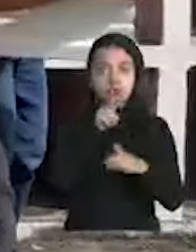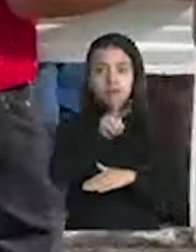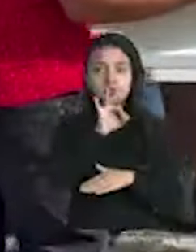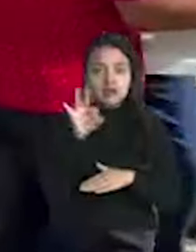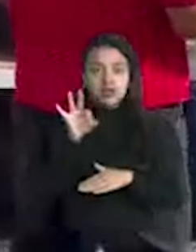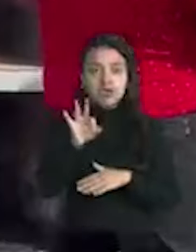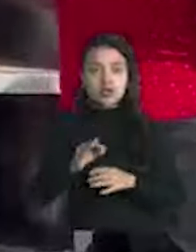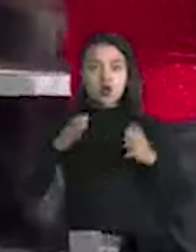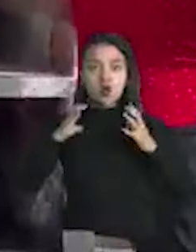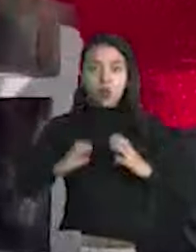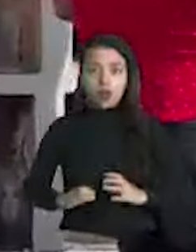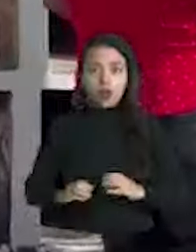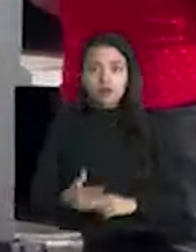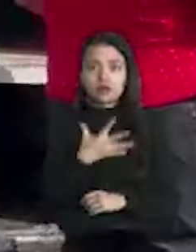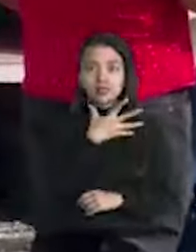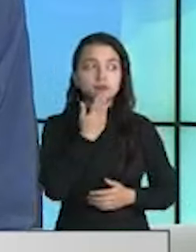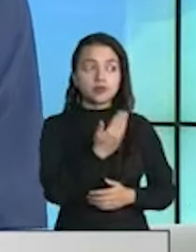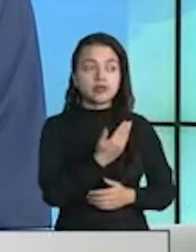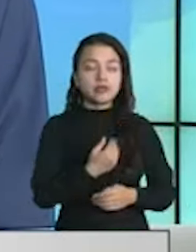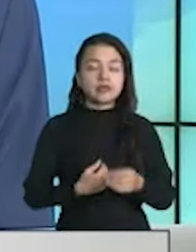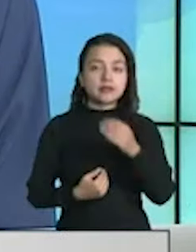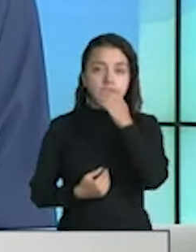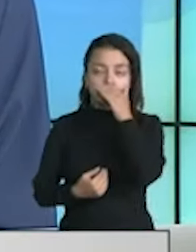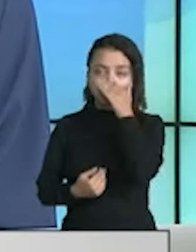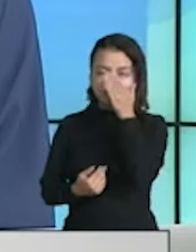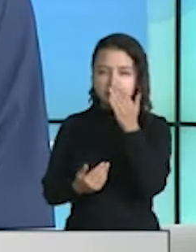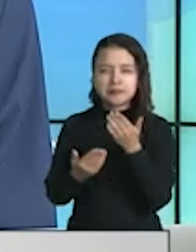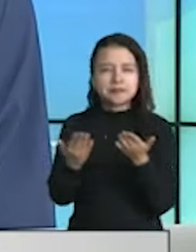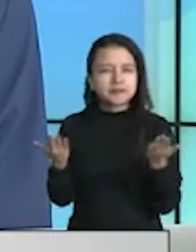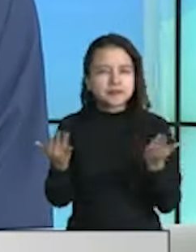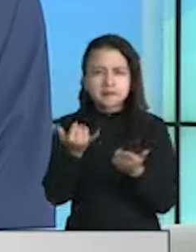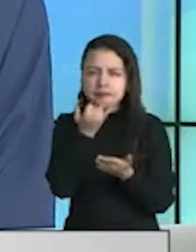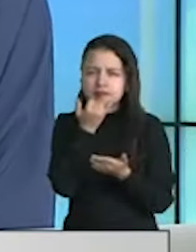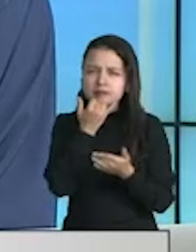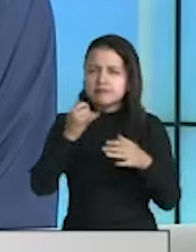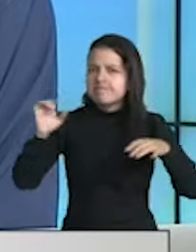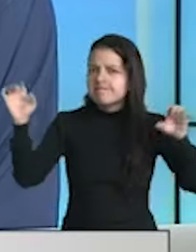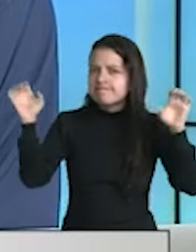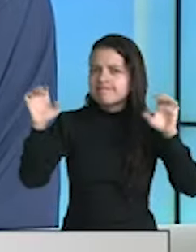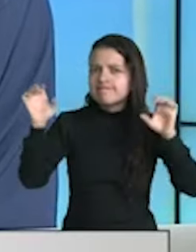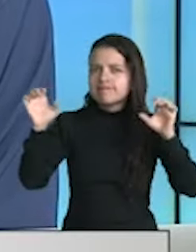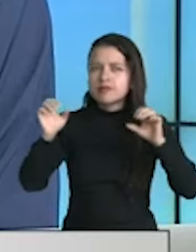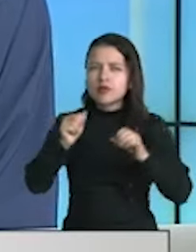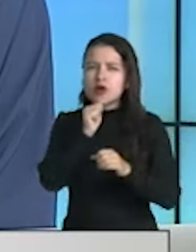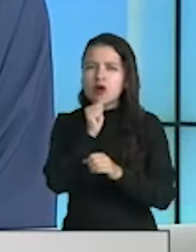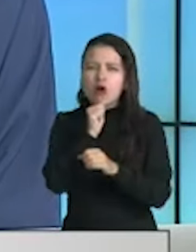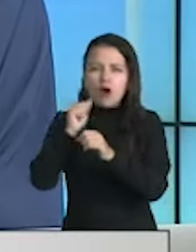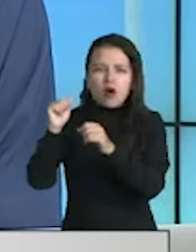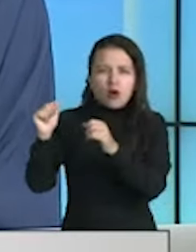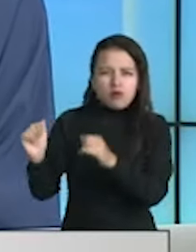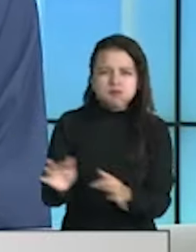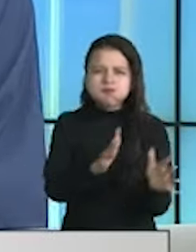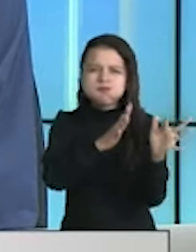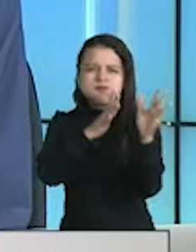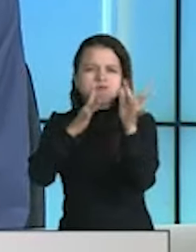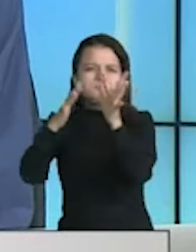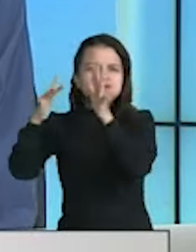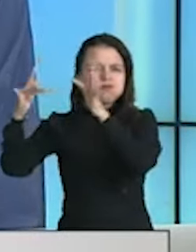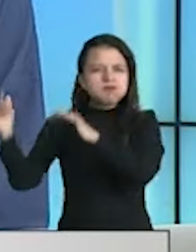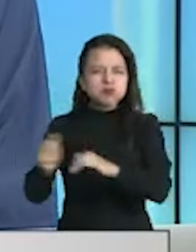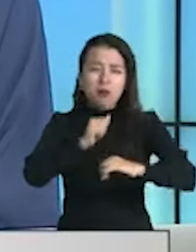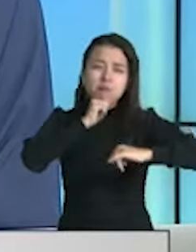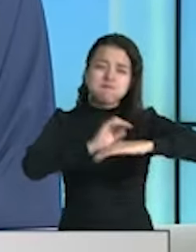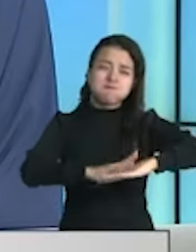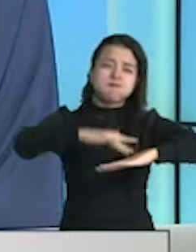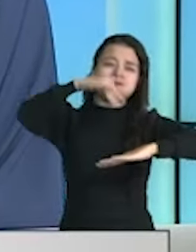recuperaron 505 cuerpos. Alerta en el litoral Caribe colombiano debido a los fuertes vientos y el alto oleaje que impacta